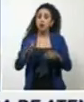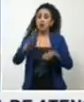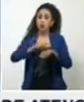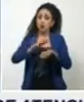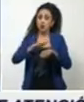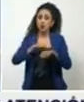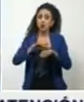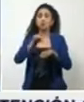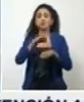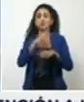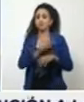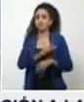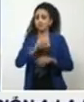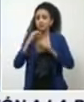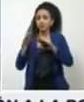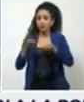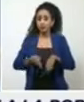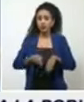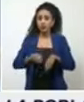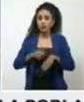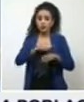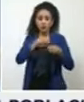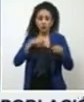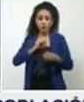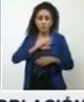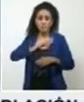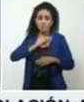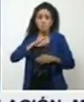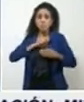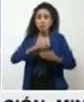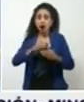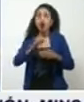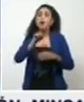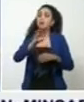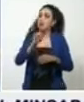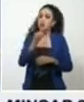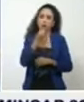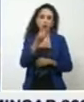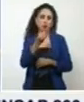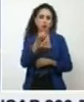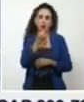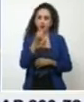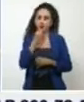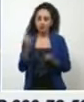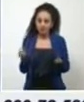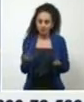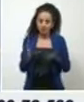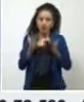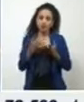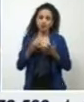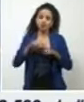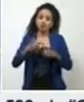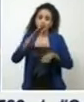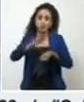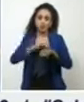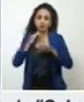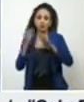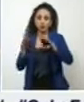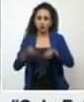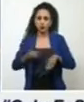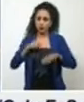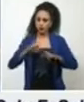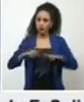lamentablemente hizo un paro cardiorrespiratorio del cual no fue posible recuperarla y fallece. Reitero